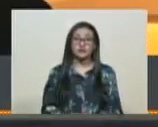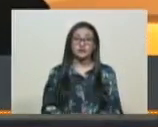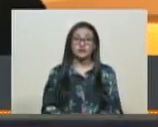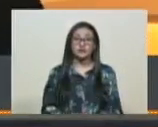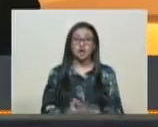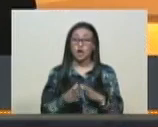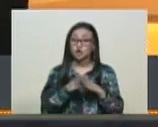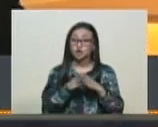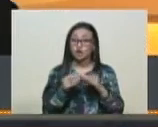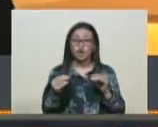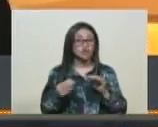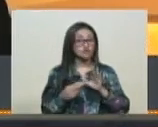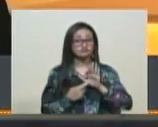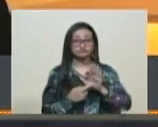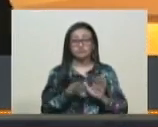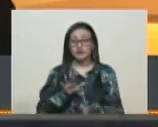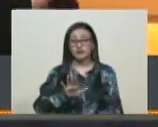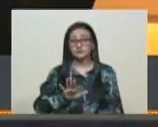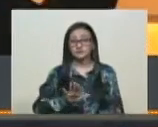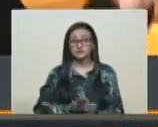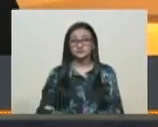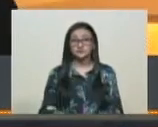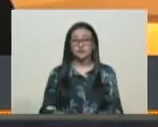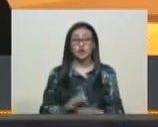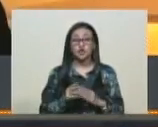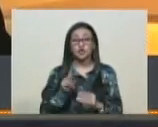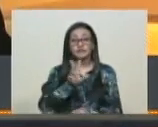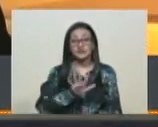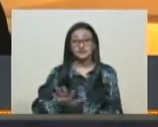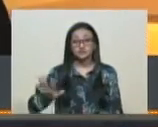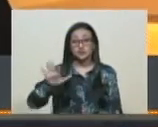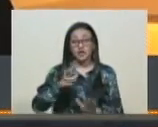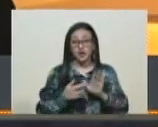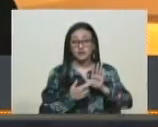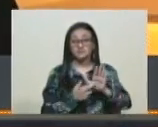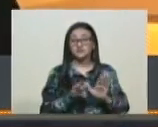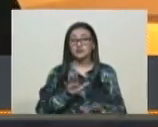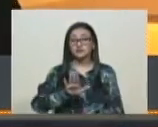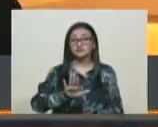estamos, todos representados, toda Venezuela allí representada,